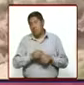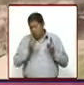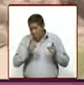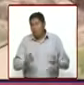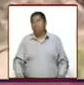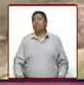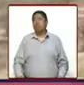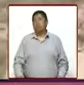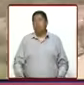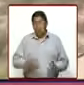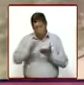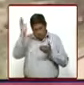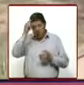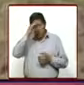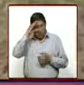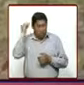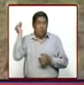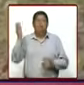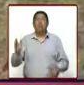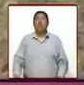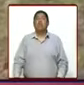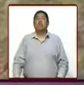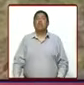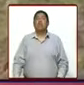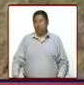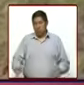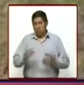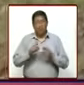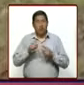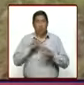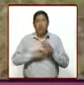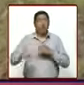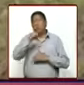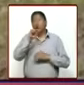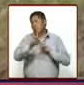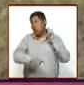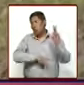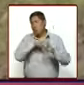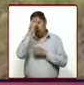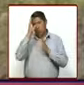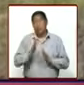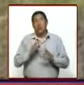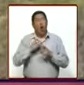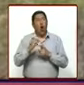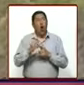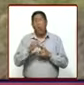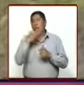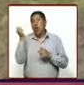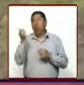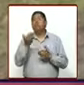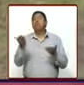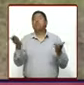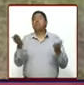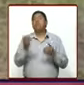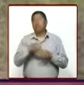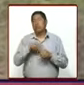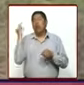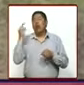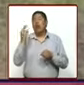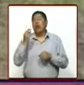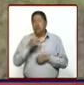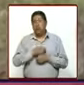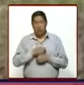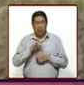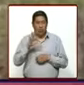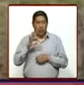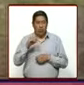es, tiene dos caminos: la sublimación del pueblo boliviano o por la puerta, que llamando corta de 90